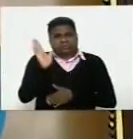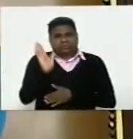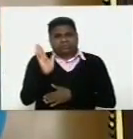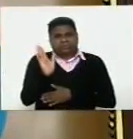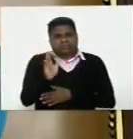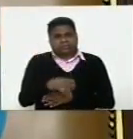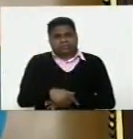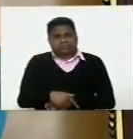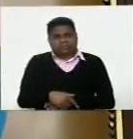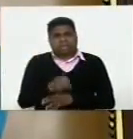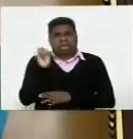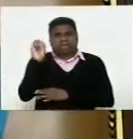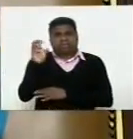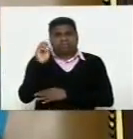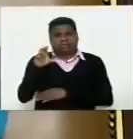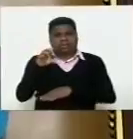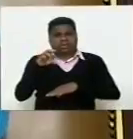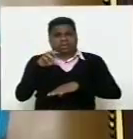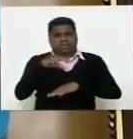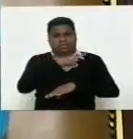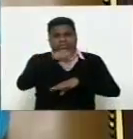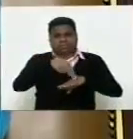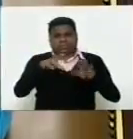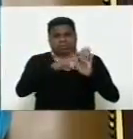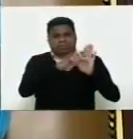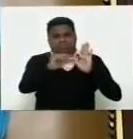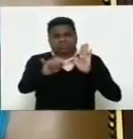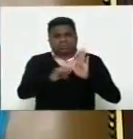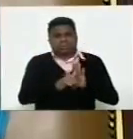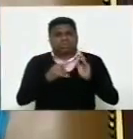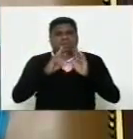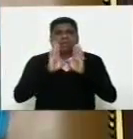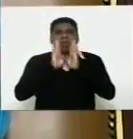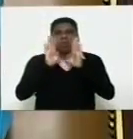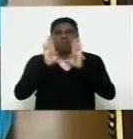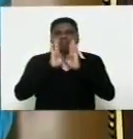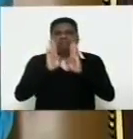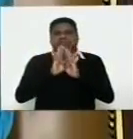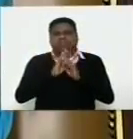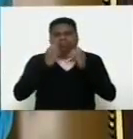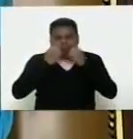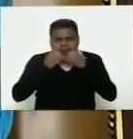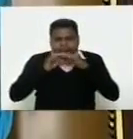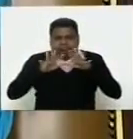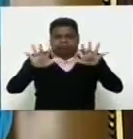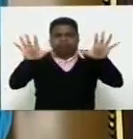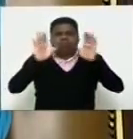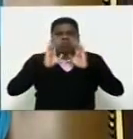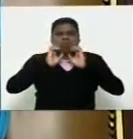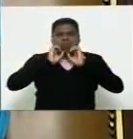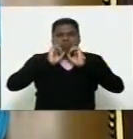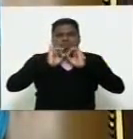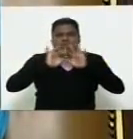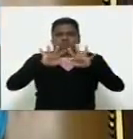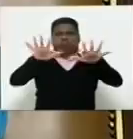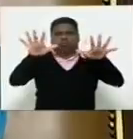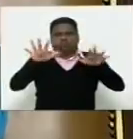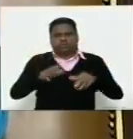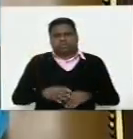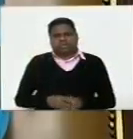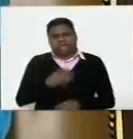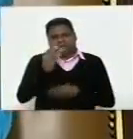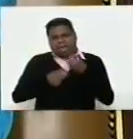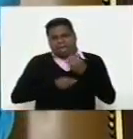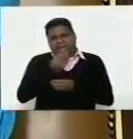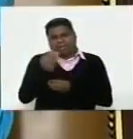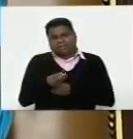base constituyente a todos los rincones del país a divulgar los contenidos de esta ley y hacer cumplir